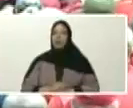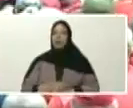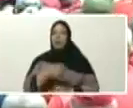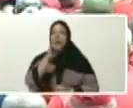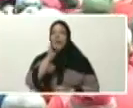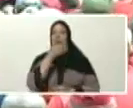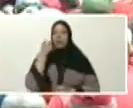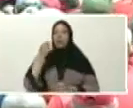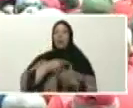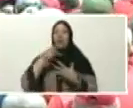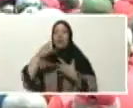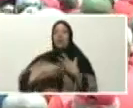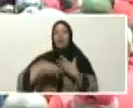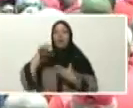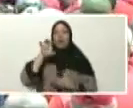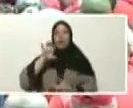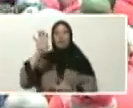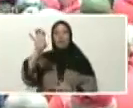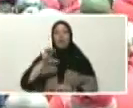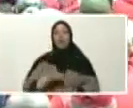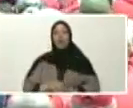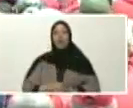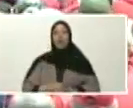tenemos el plan de la patria,